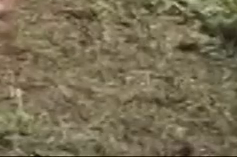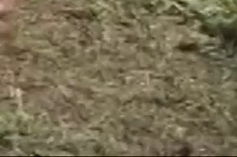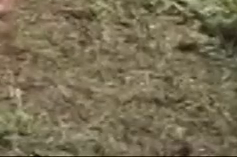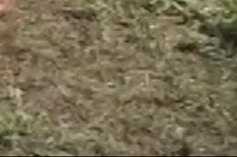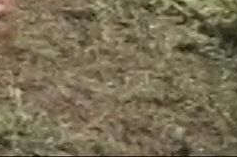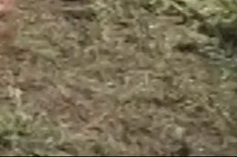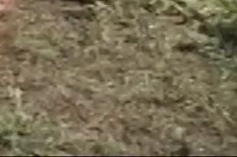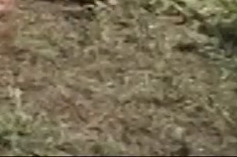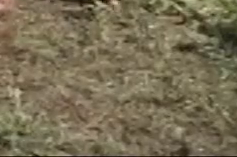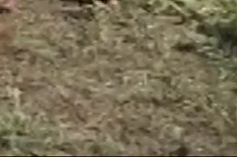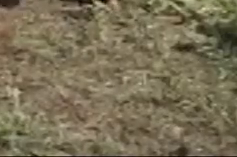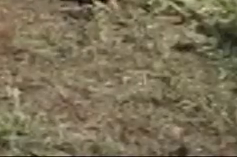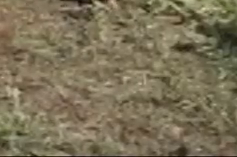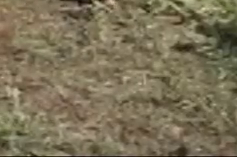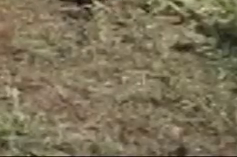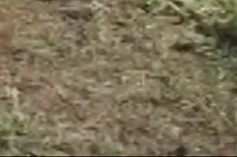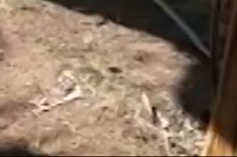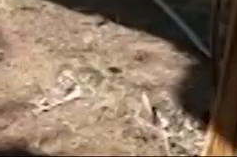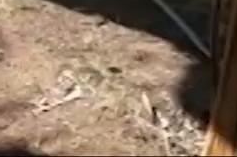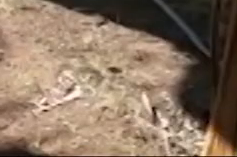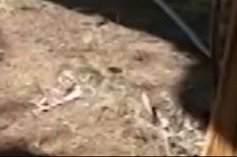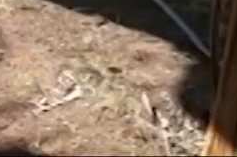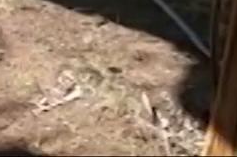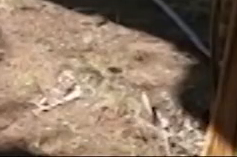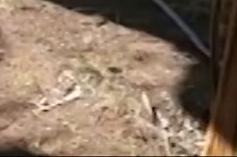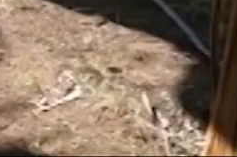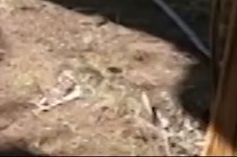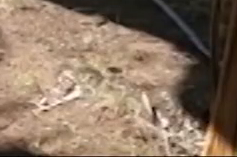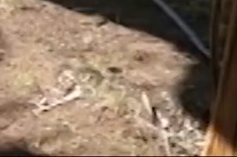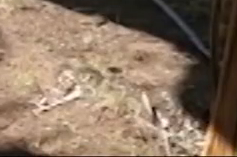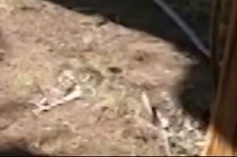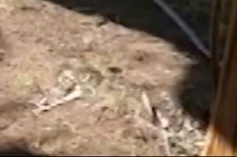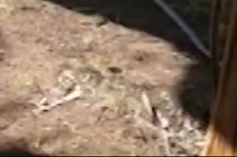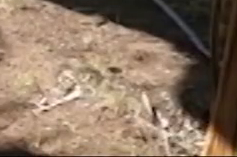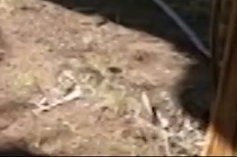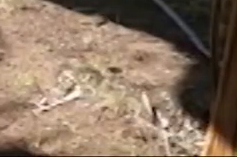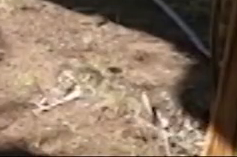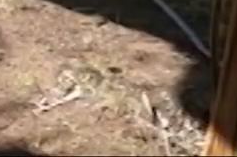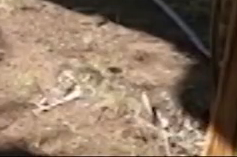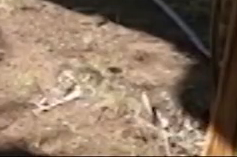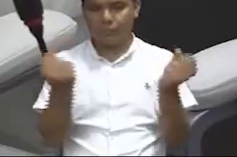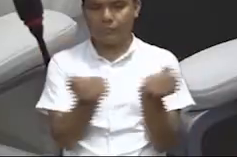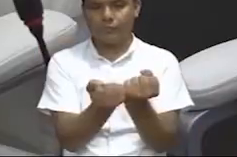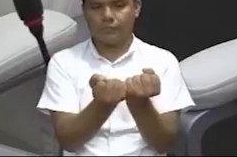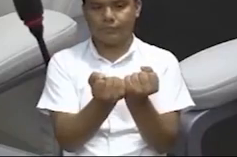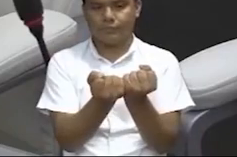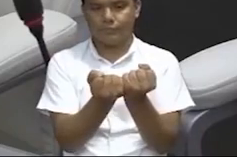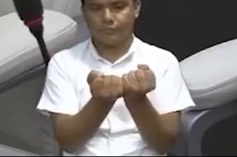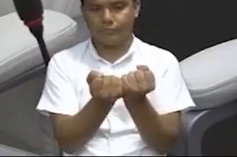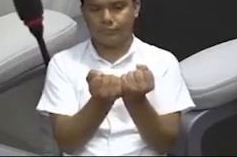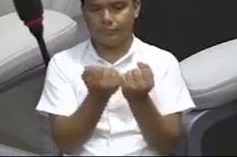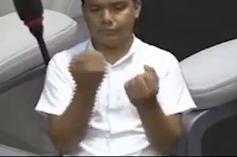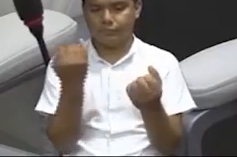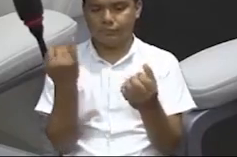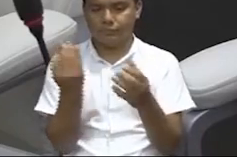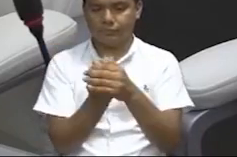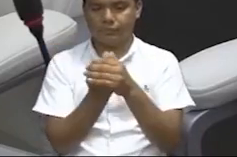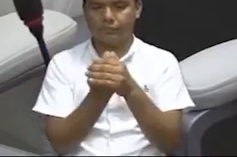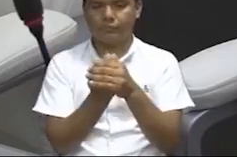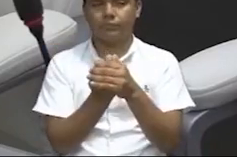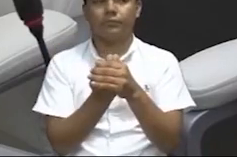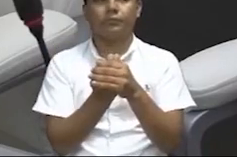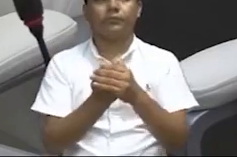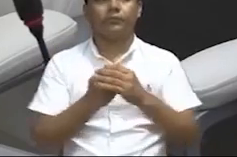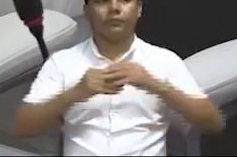productoras del modelo productivo, asociativo y de inclusión,